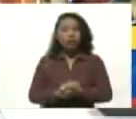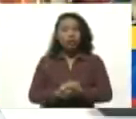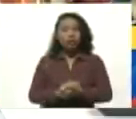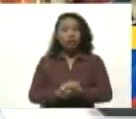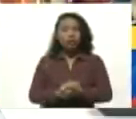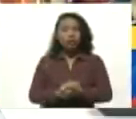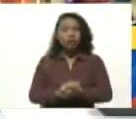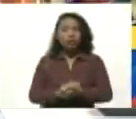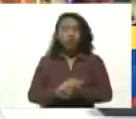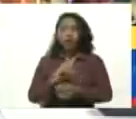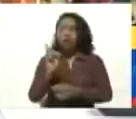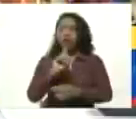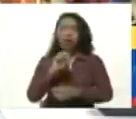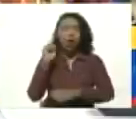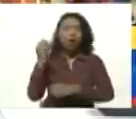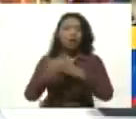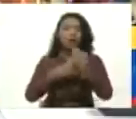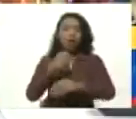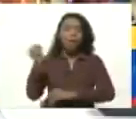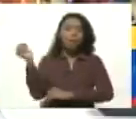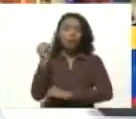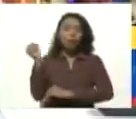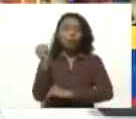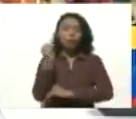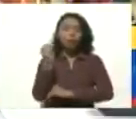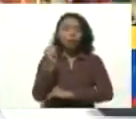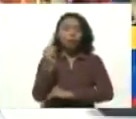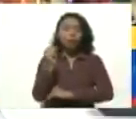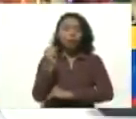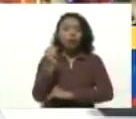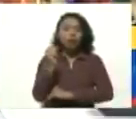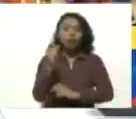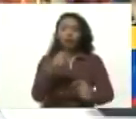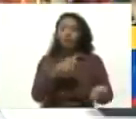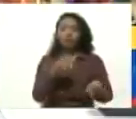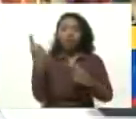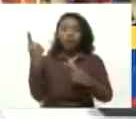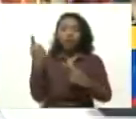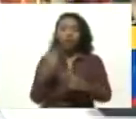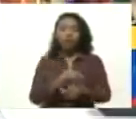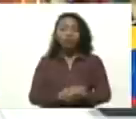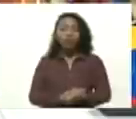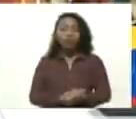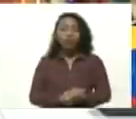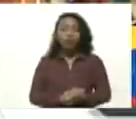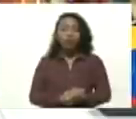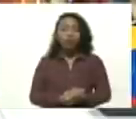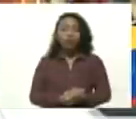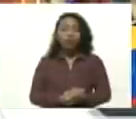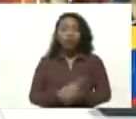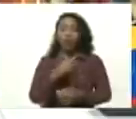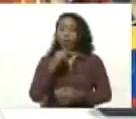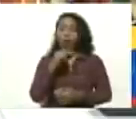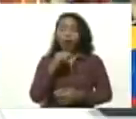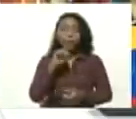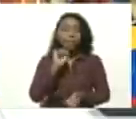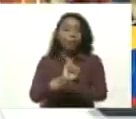y no acataron la sentencia y se lo llevaron. Sin orden de